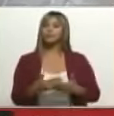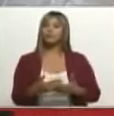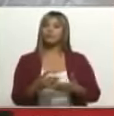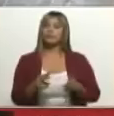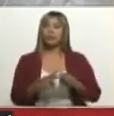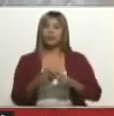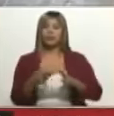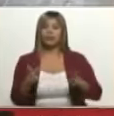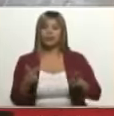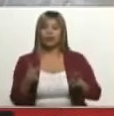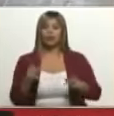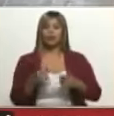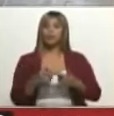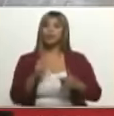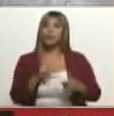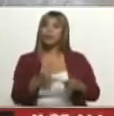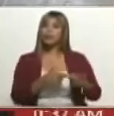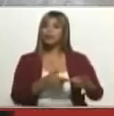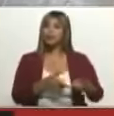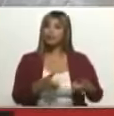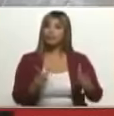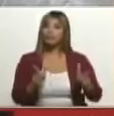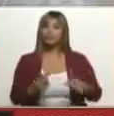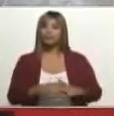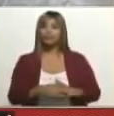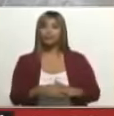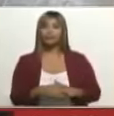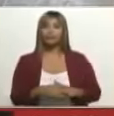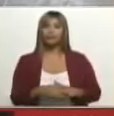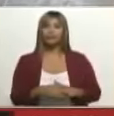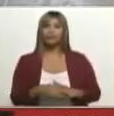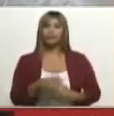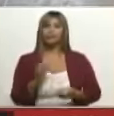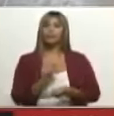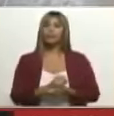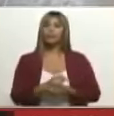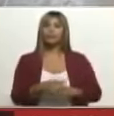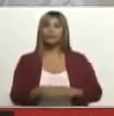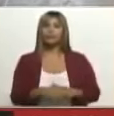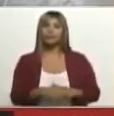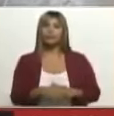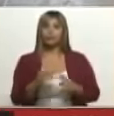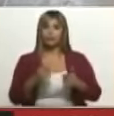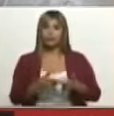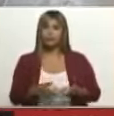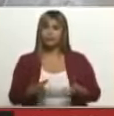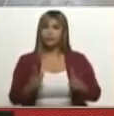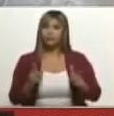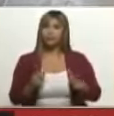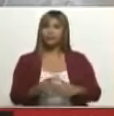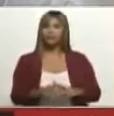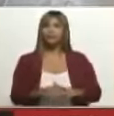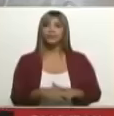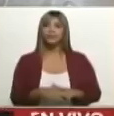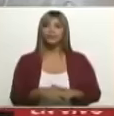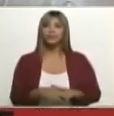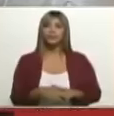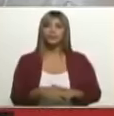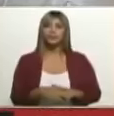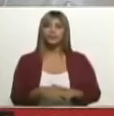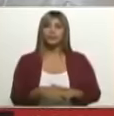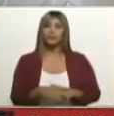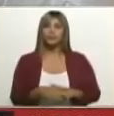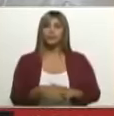la liberación. Aquí hemos liberado Cocuyito, hemos liberado de